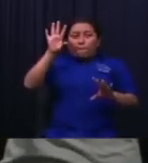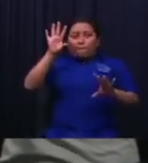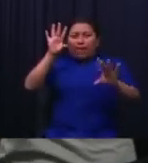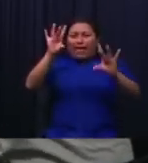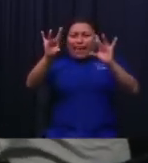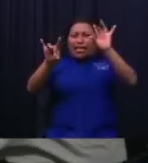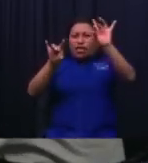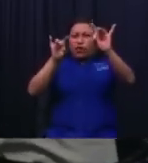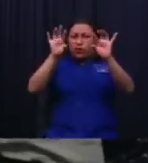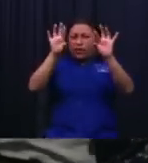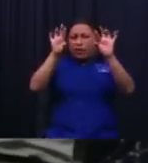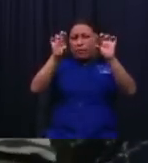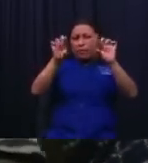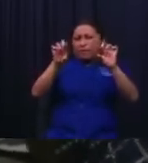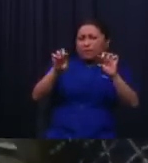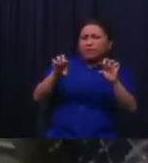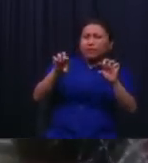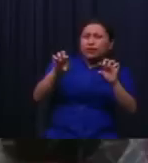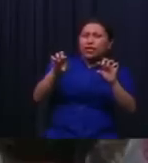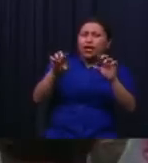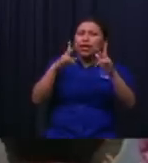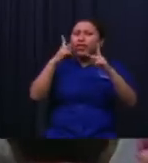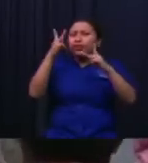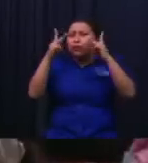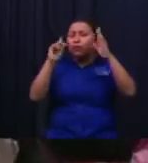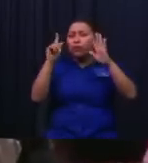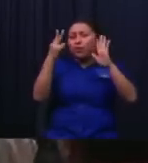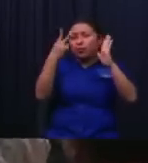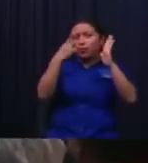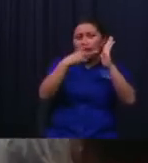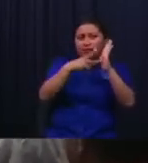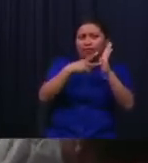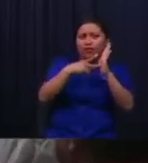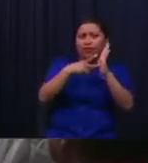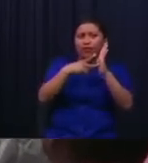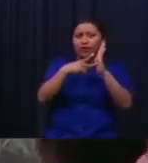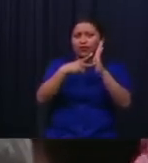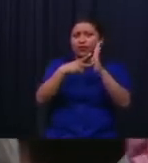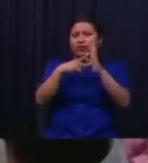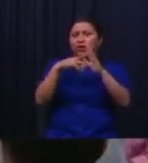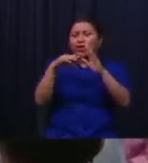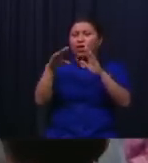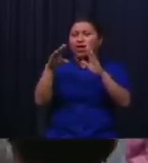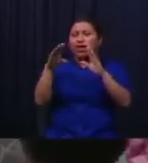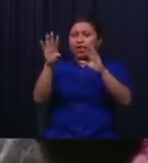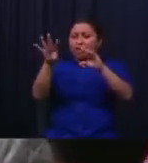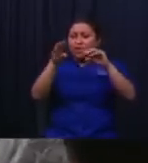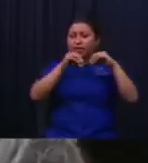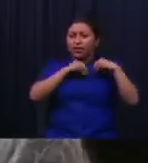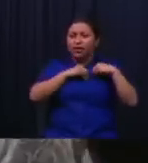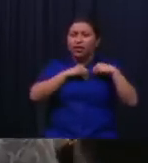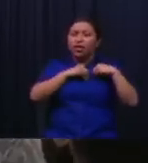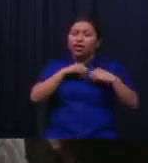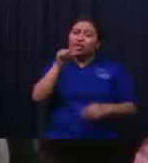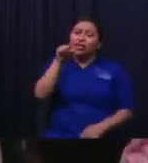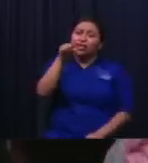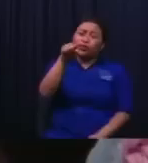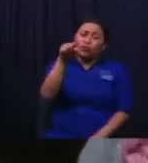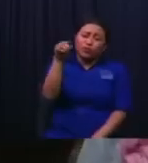Salvador, venga al frente y reconozca que Él es el único que puede enderezar nuestra vida,